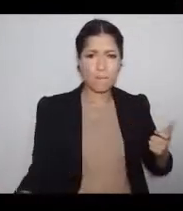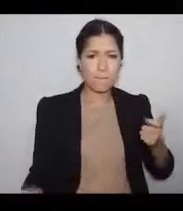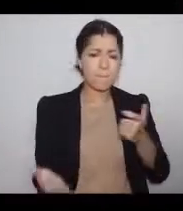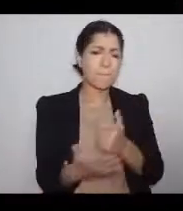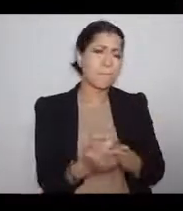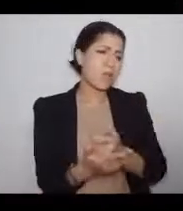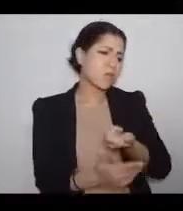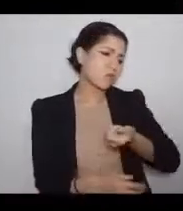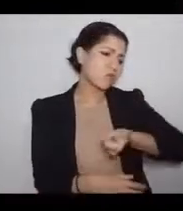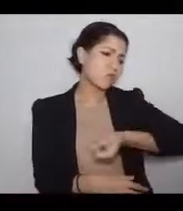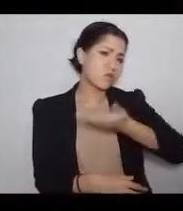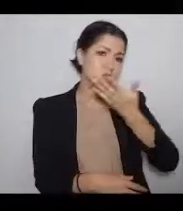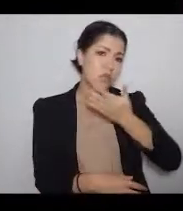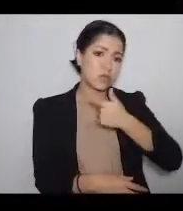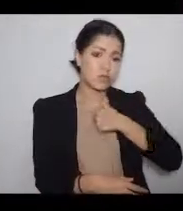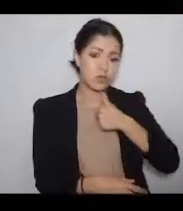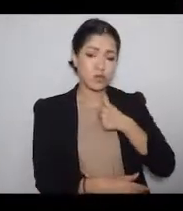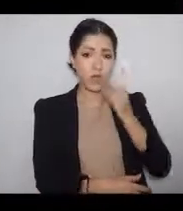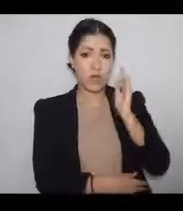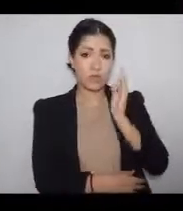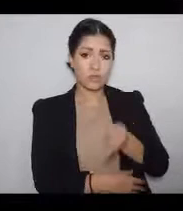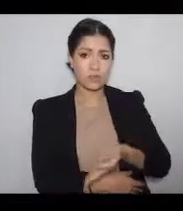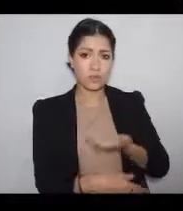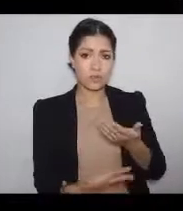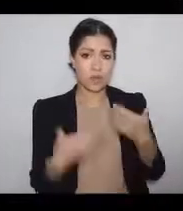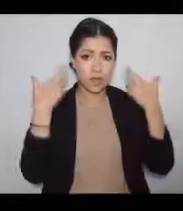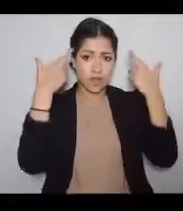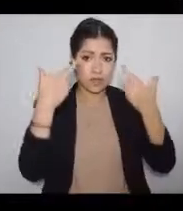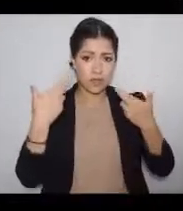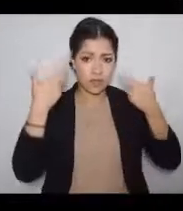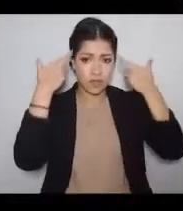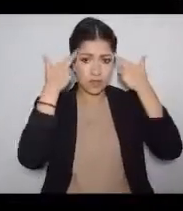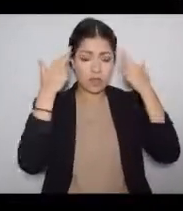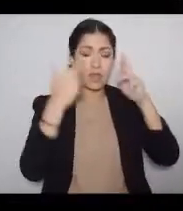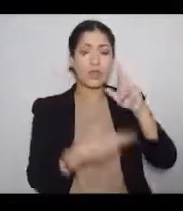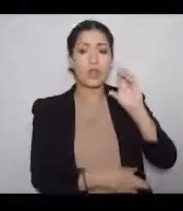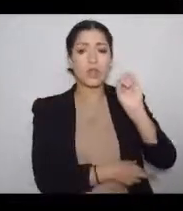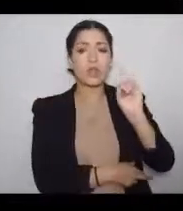Acepté ser asesor del rey Rodolfo,